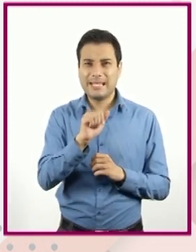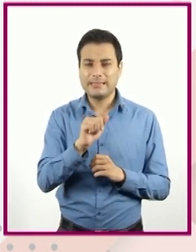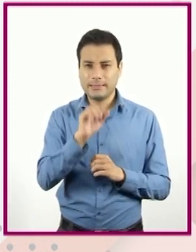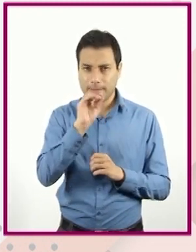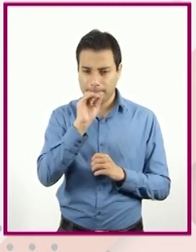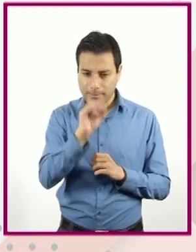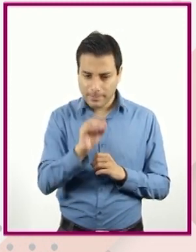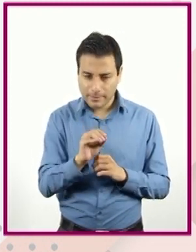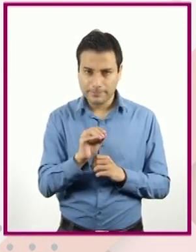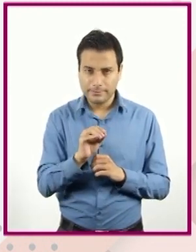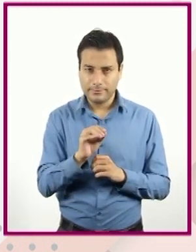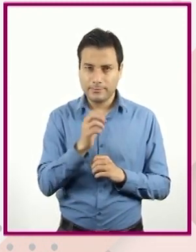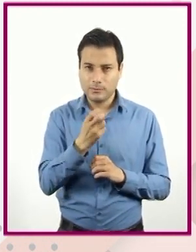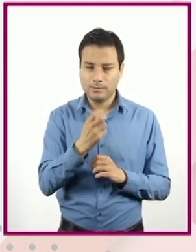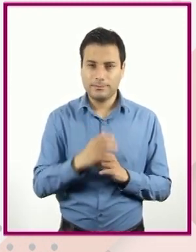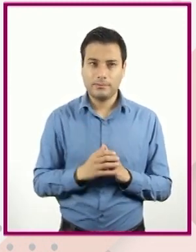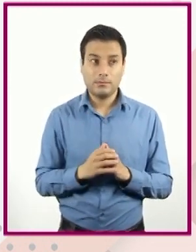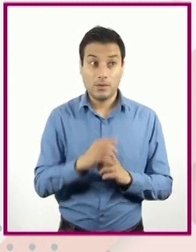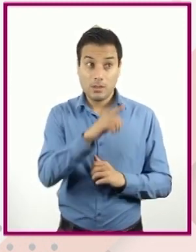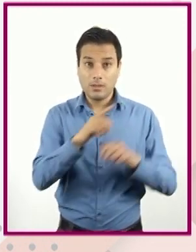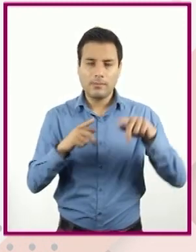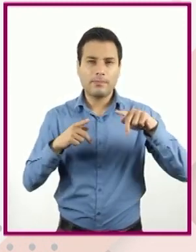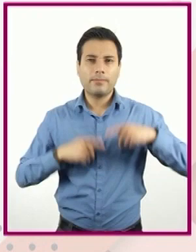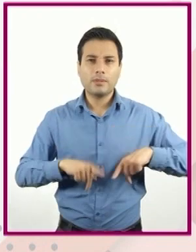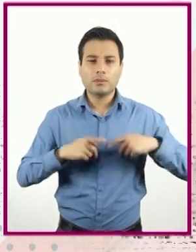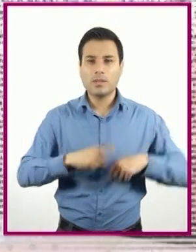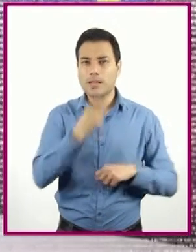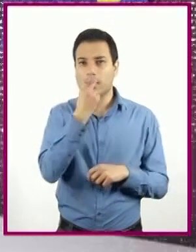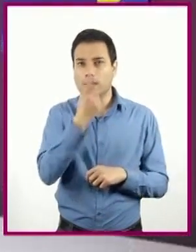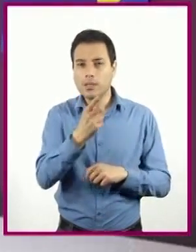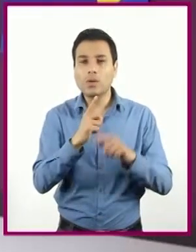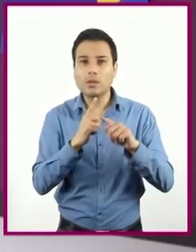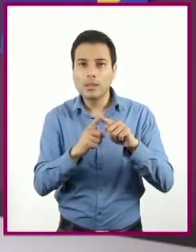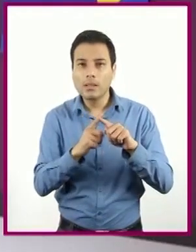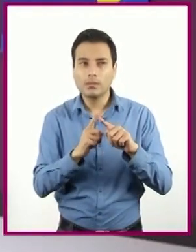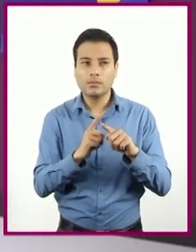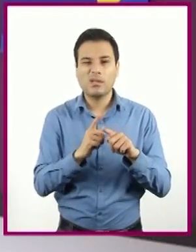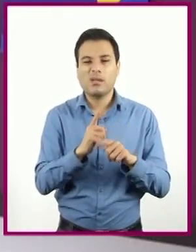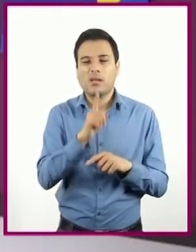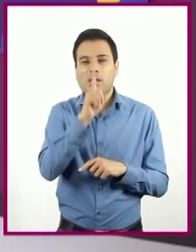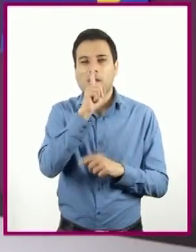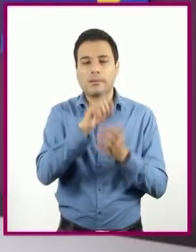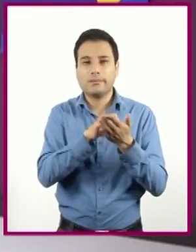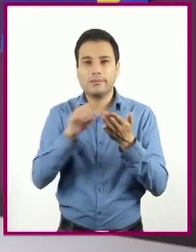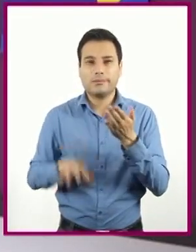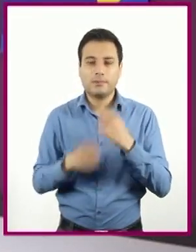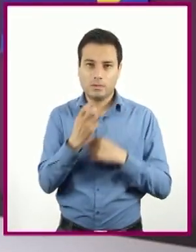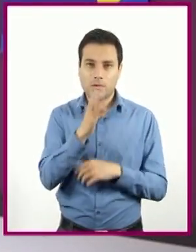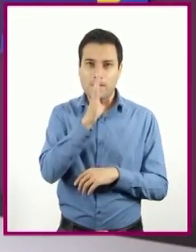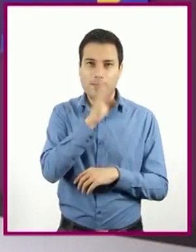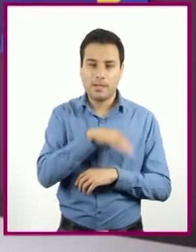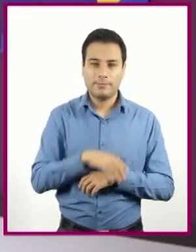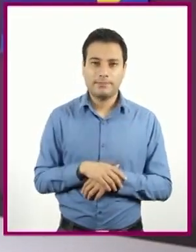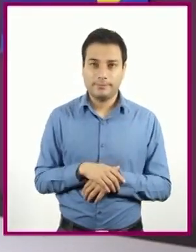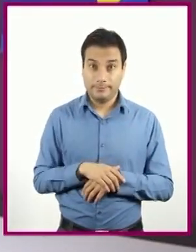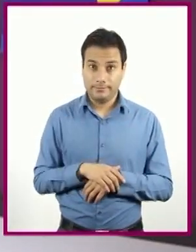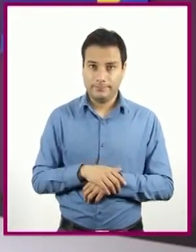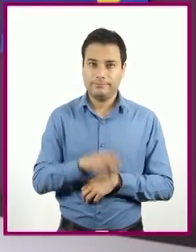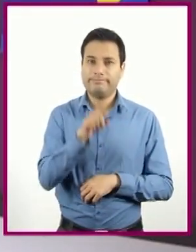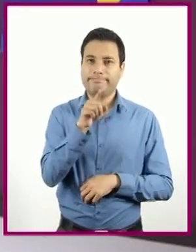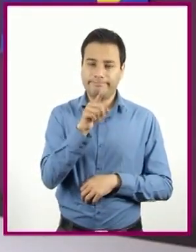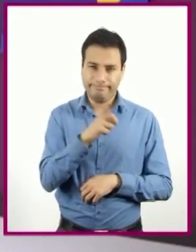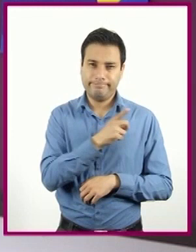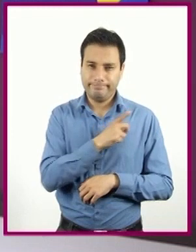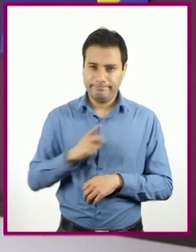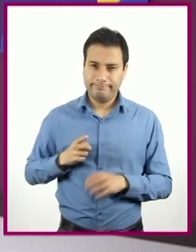ha copiado información sin referenciarla adecuadamente. Tomen nota de lo anterior a fin de que su actuación como usuarios